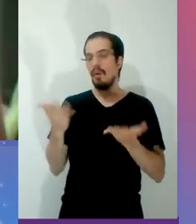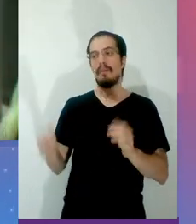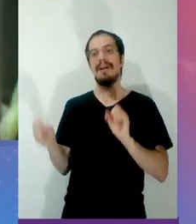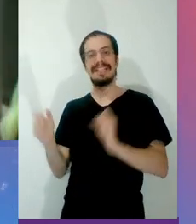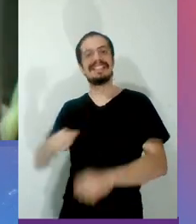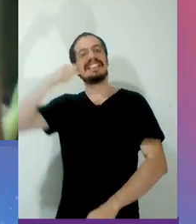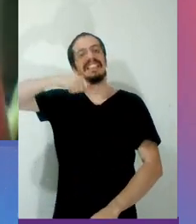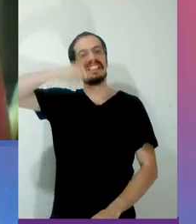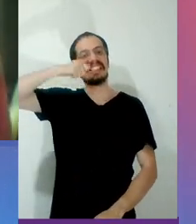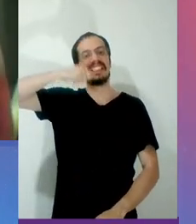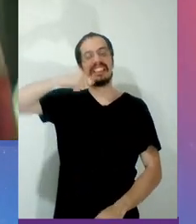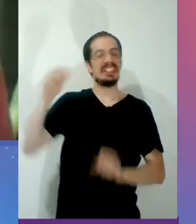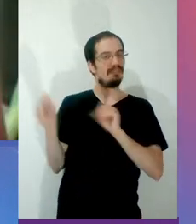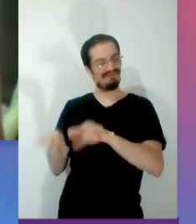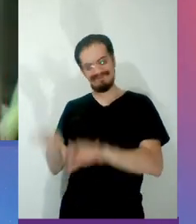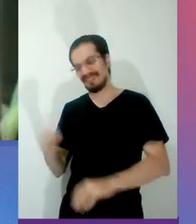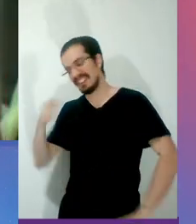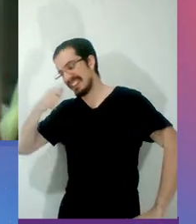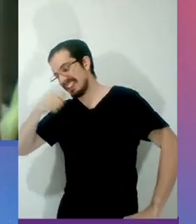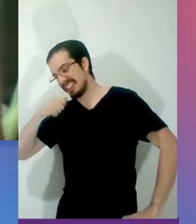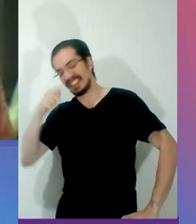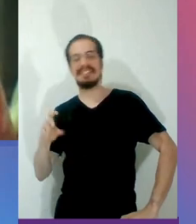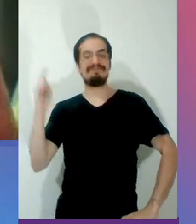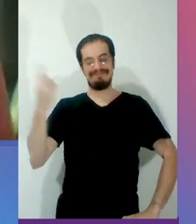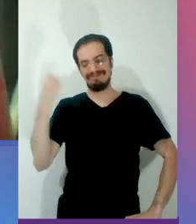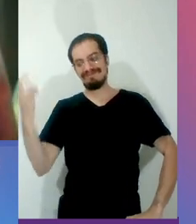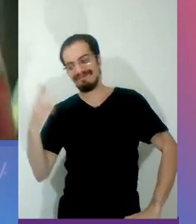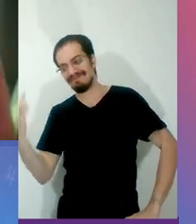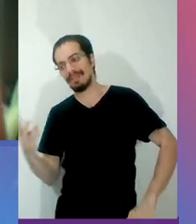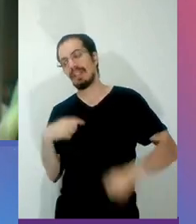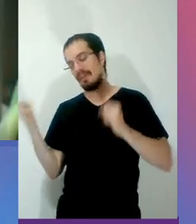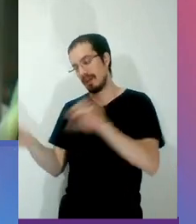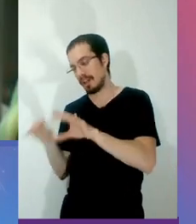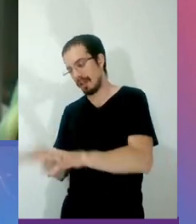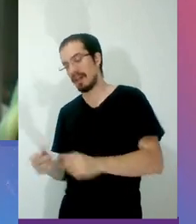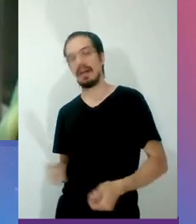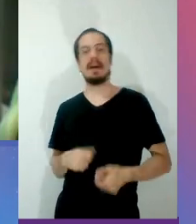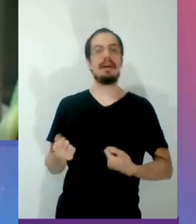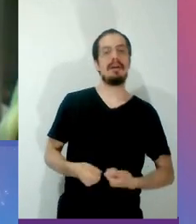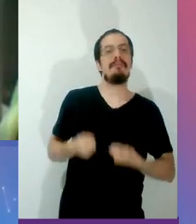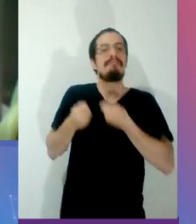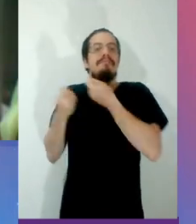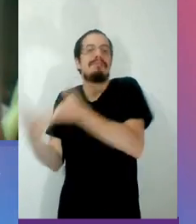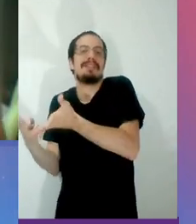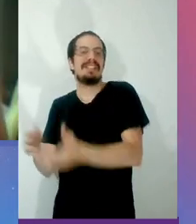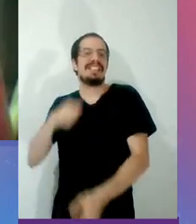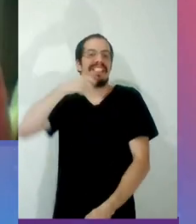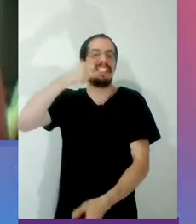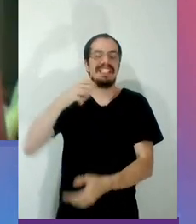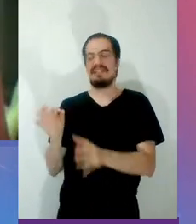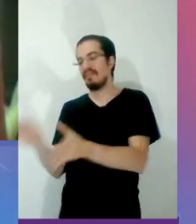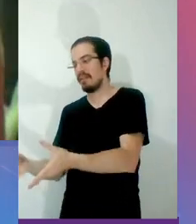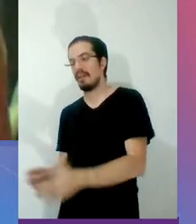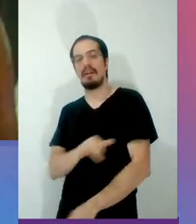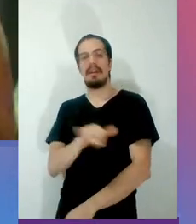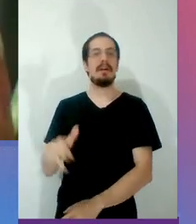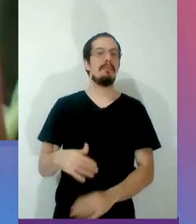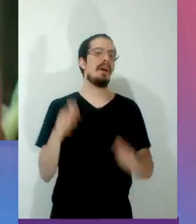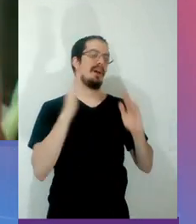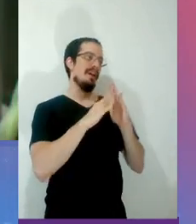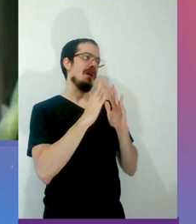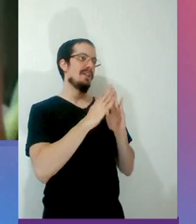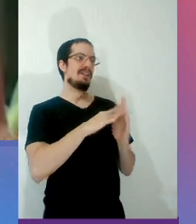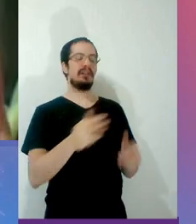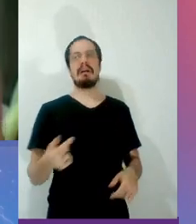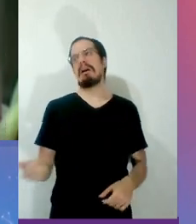así, tantas veces al día, demostrarle, entregarle su set dental, cuando después llega a la casa y en la casa